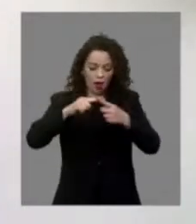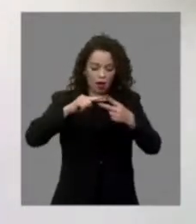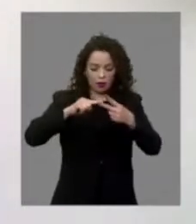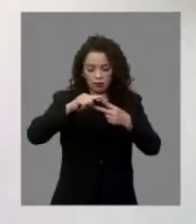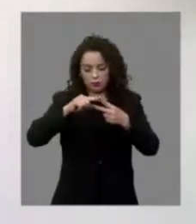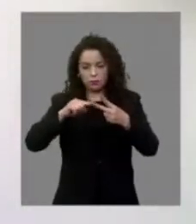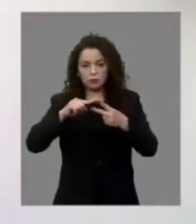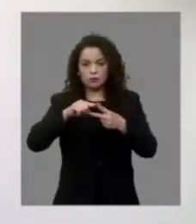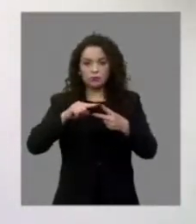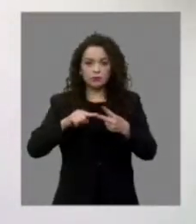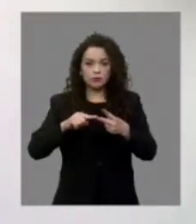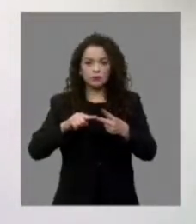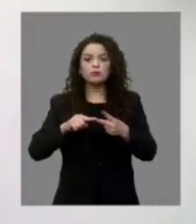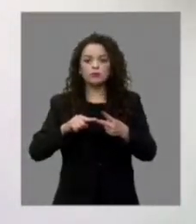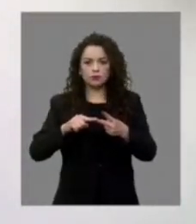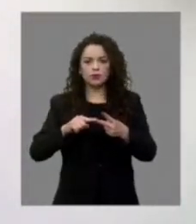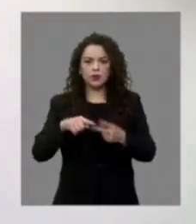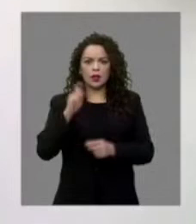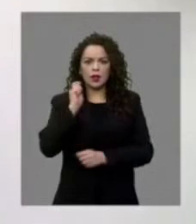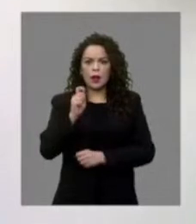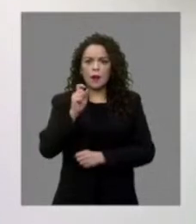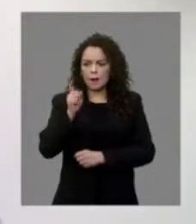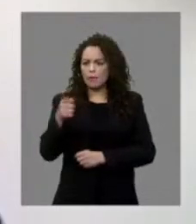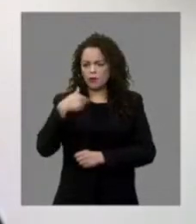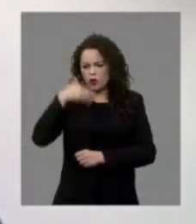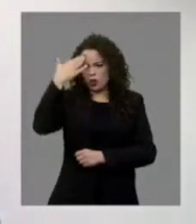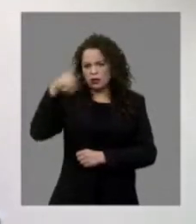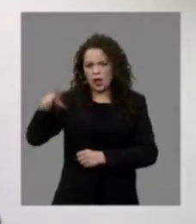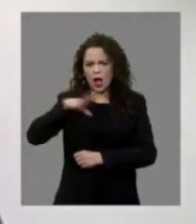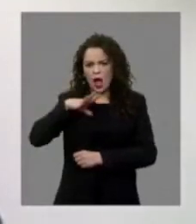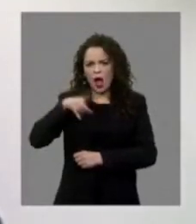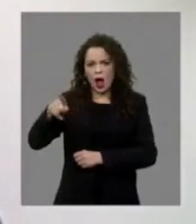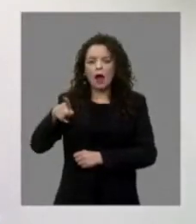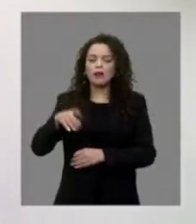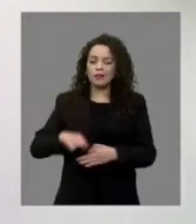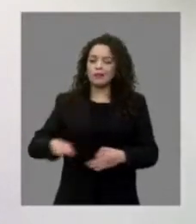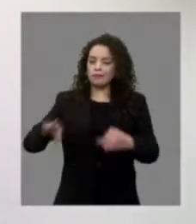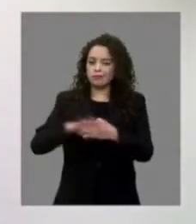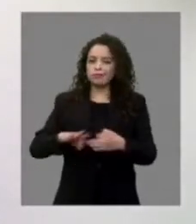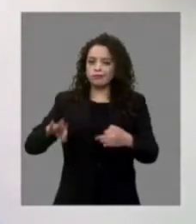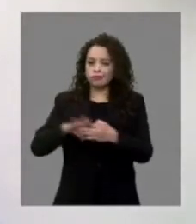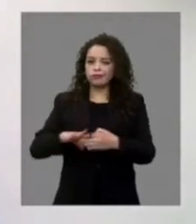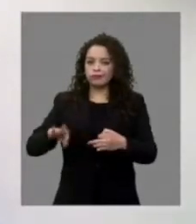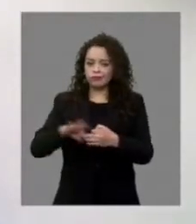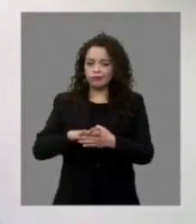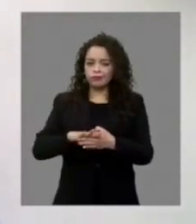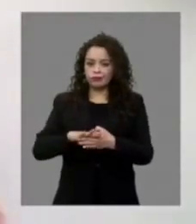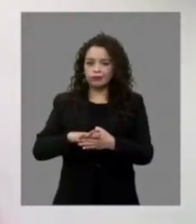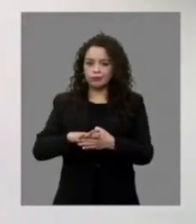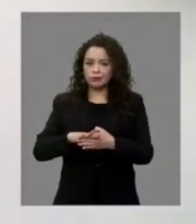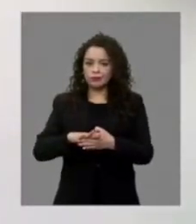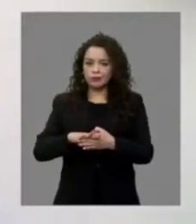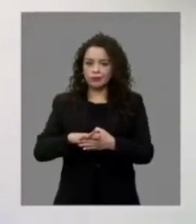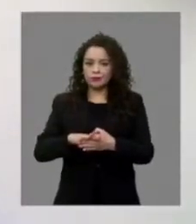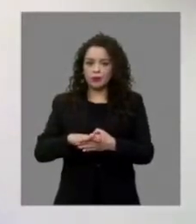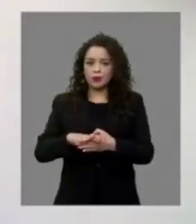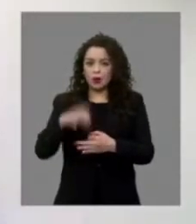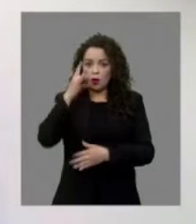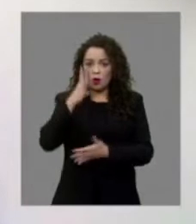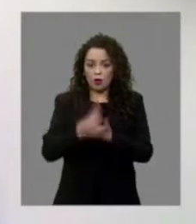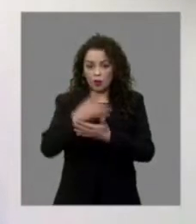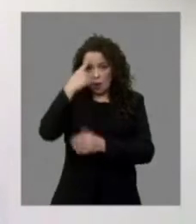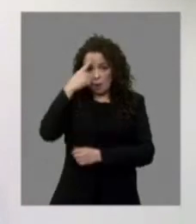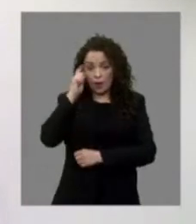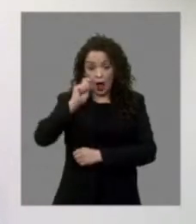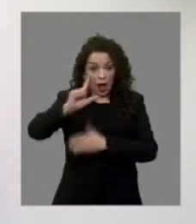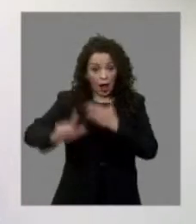seguro que la primera sala también lo tiene con mayor frecuencia en cuanto no solamente a la emisión de